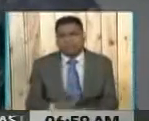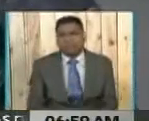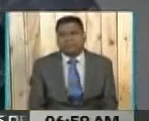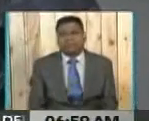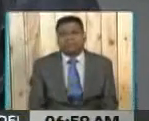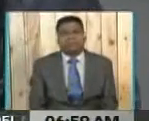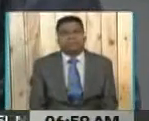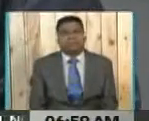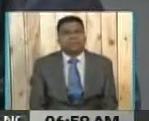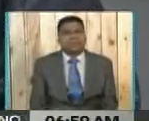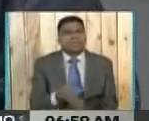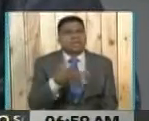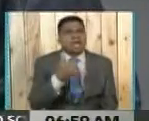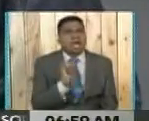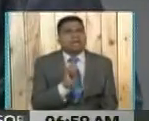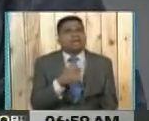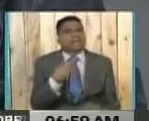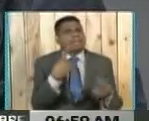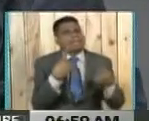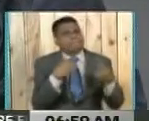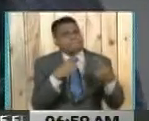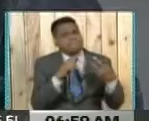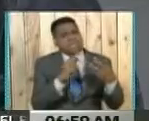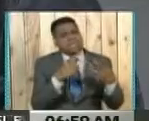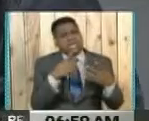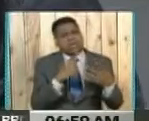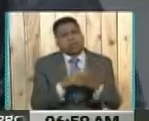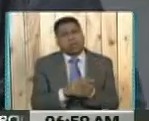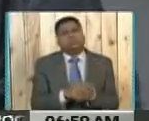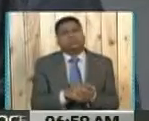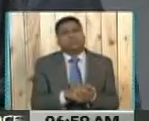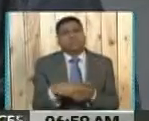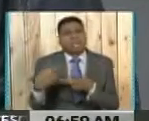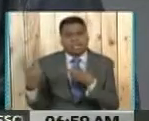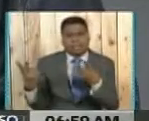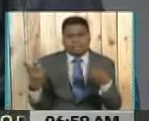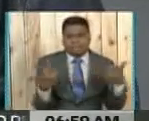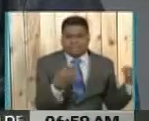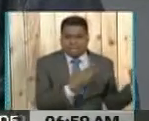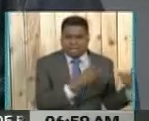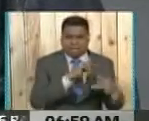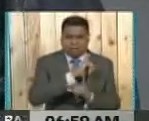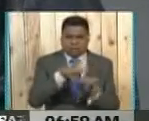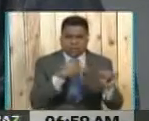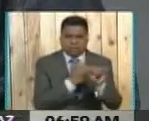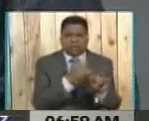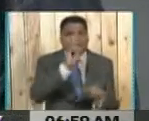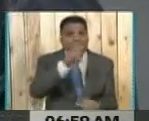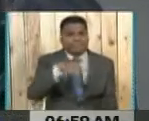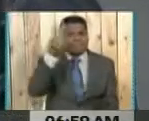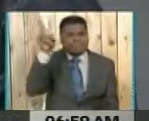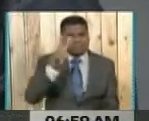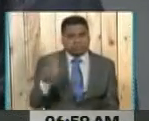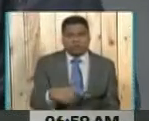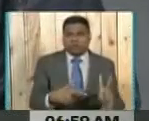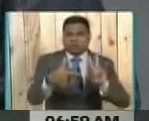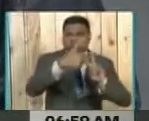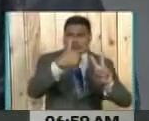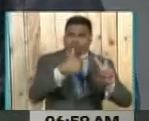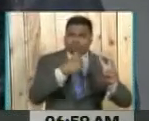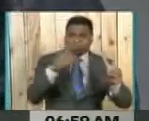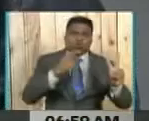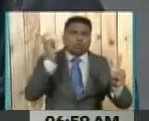Hubo varias exposiciones de invitados extranjeros y también de venezolanos en los dos días